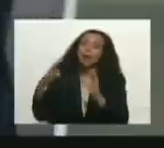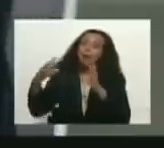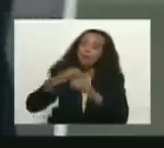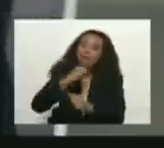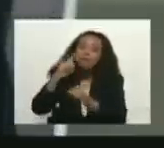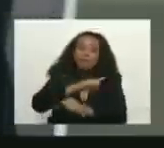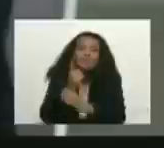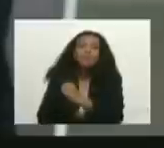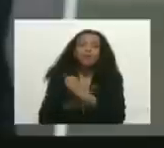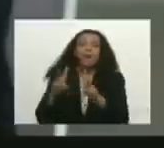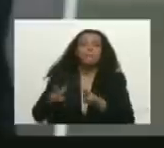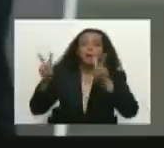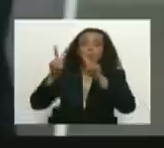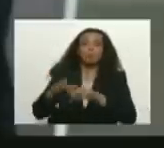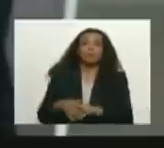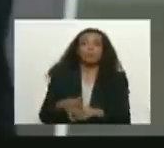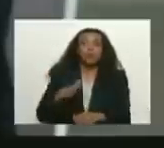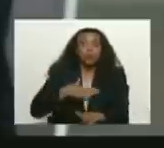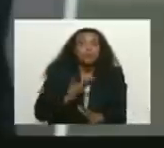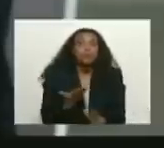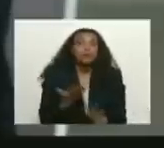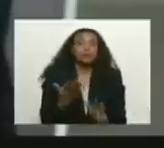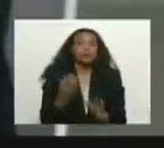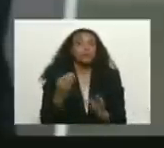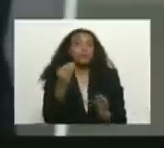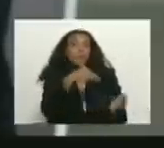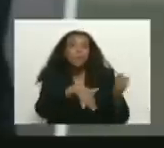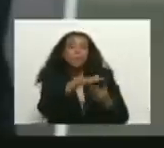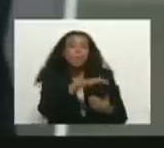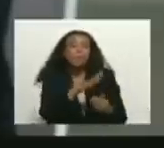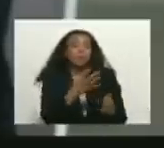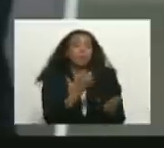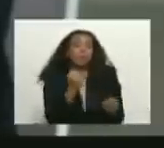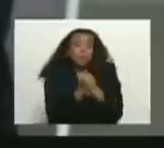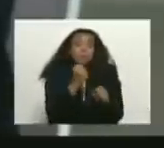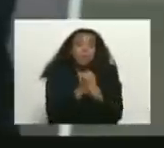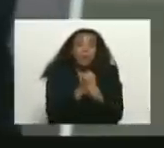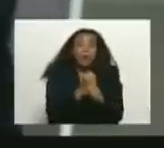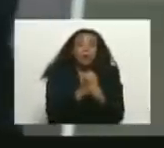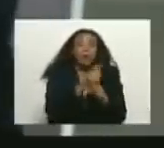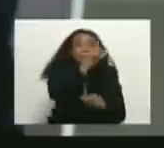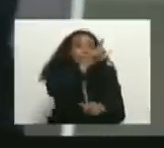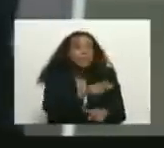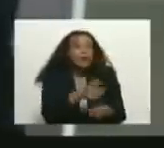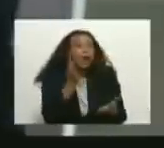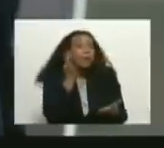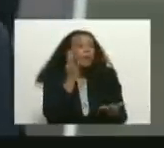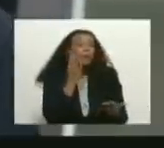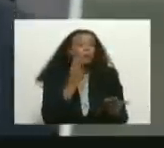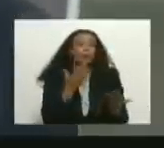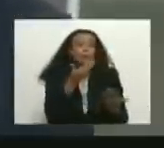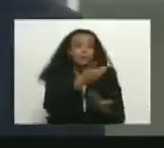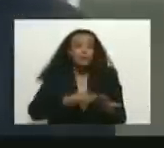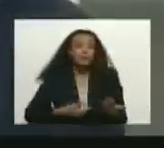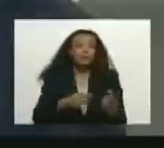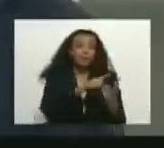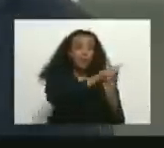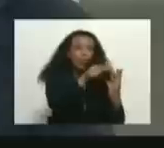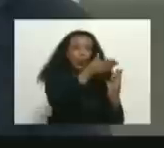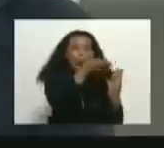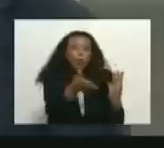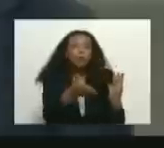que los demás compañeros que han estado en el equipo, Jacqueline, Nicolás Ernesto